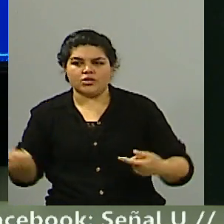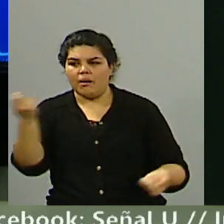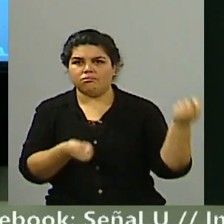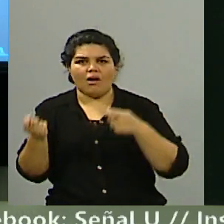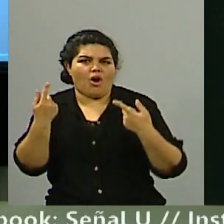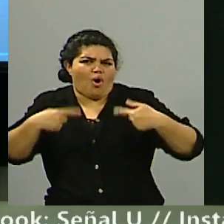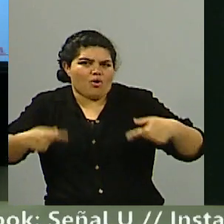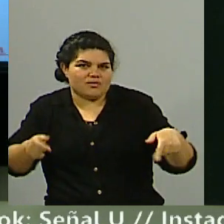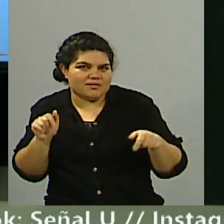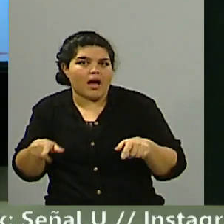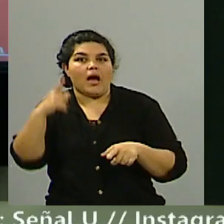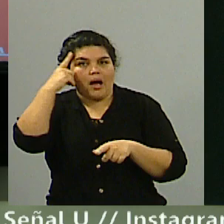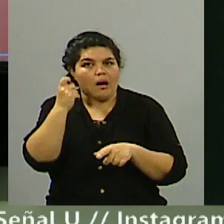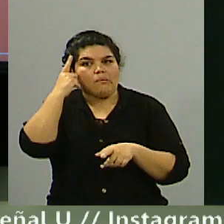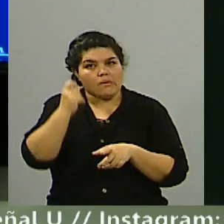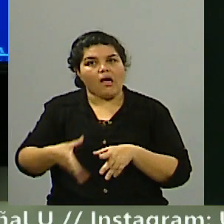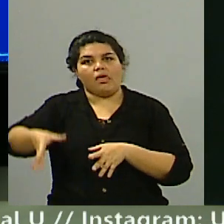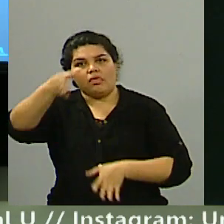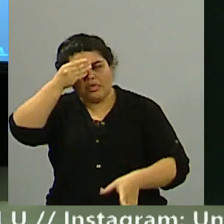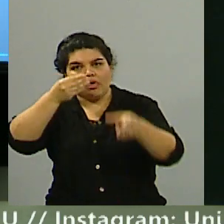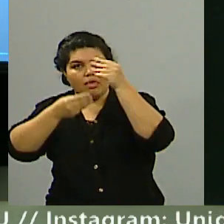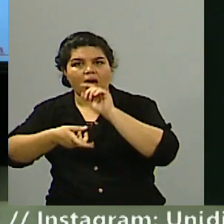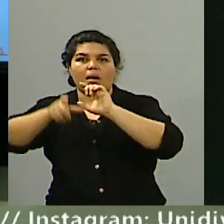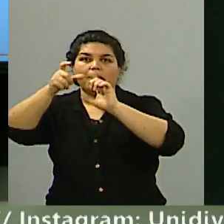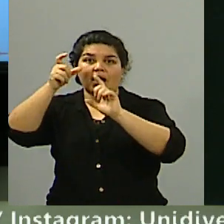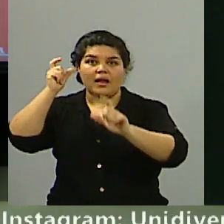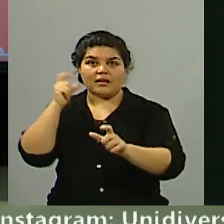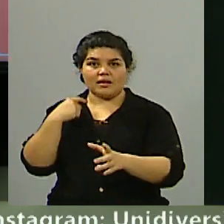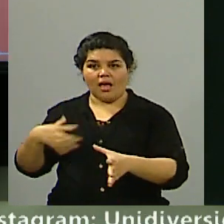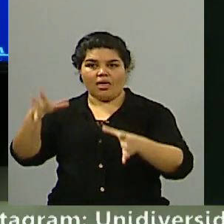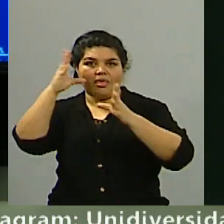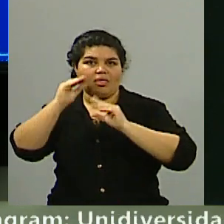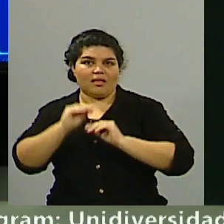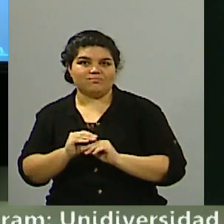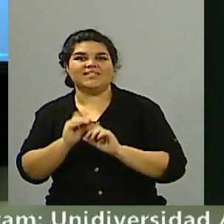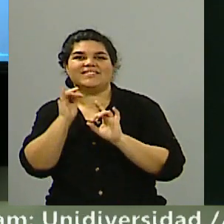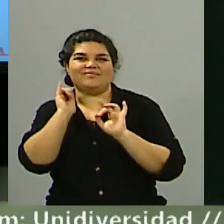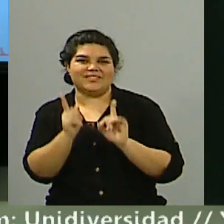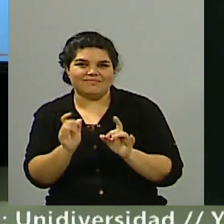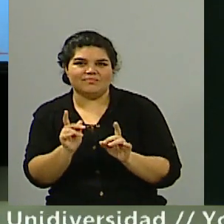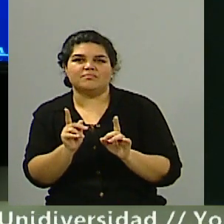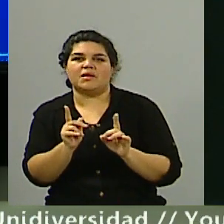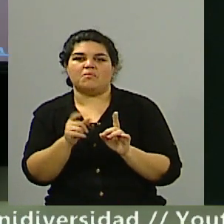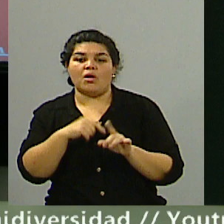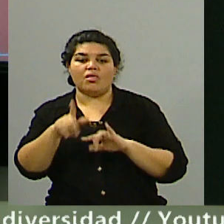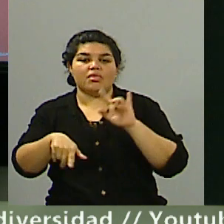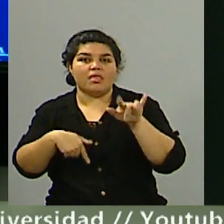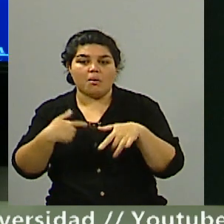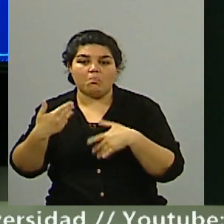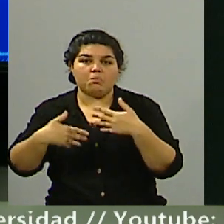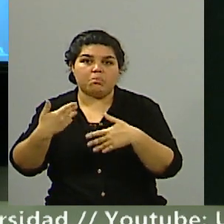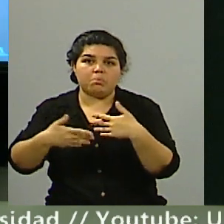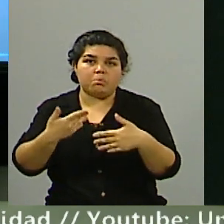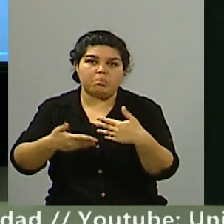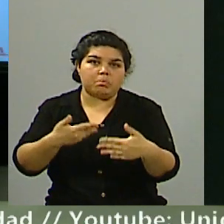practicando a lo largo de los años y perfeccionándolo. Y bueno, llega el sexto Dan cuando la escuela decide que estás en condiciones de hacerlo, que también requiere